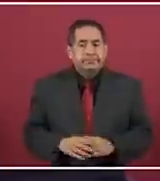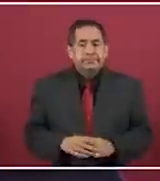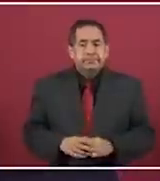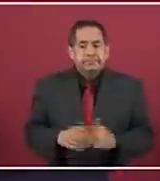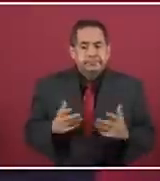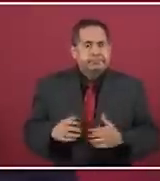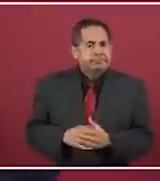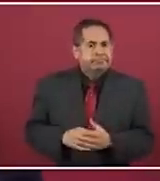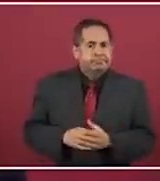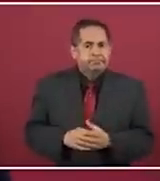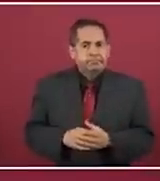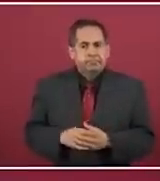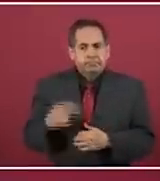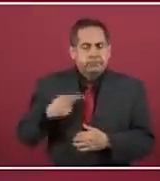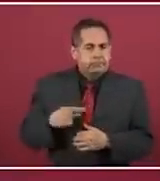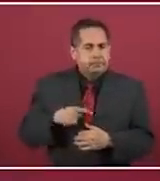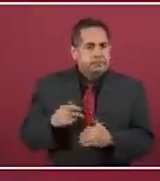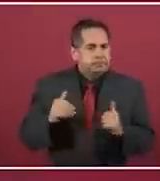Están